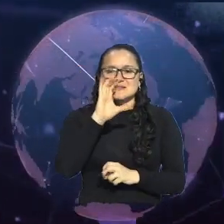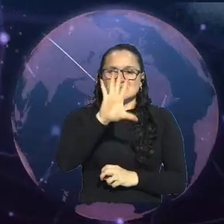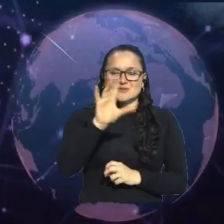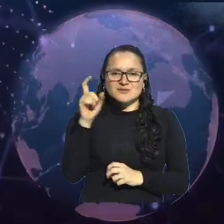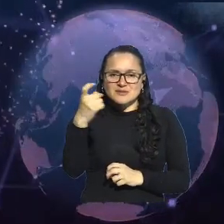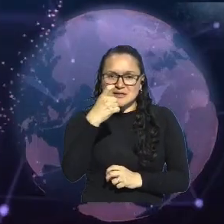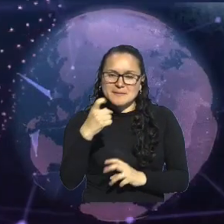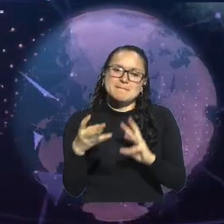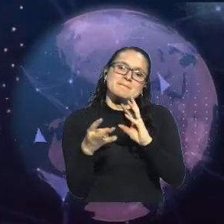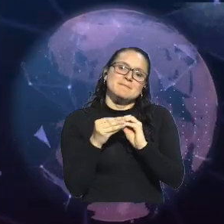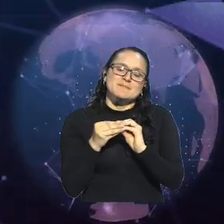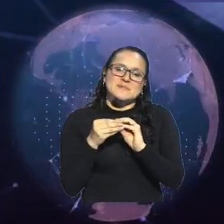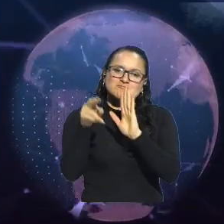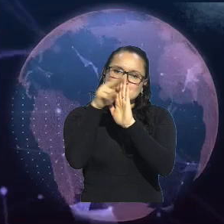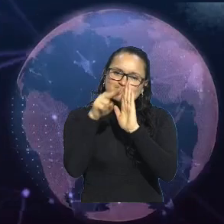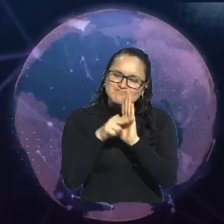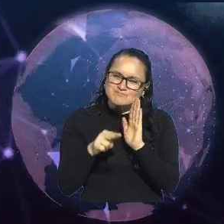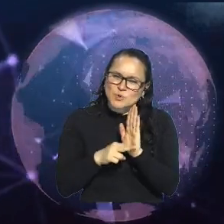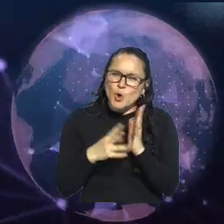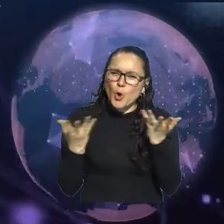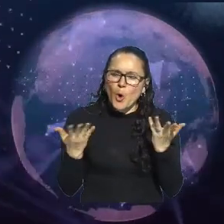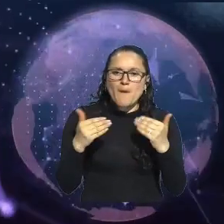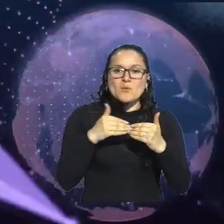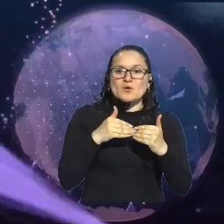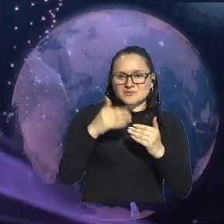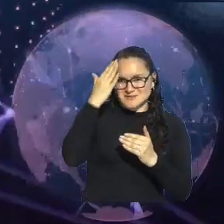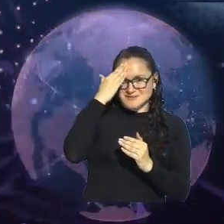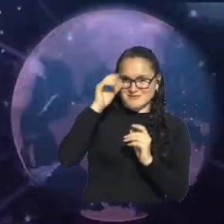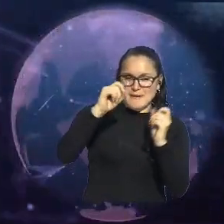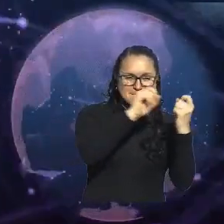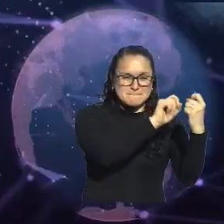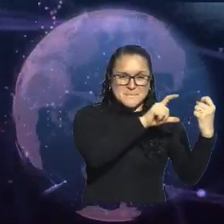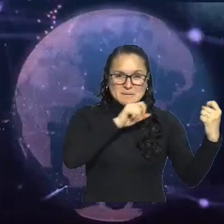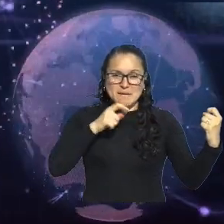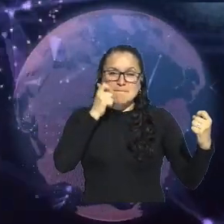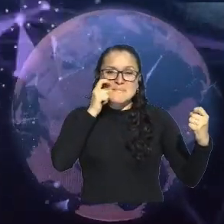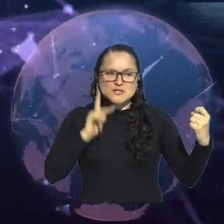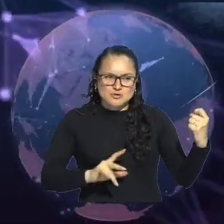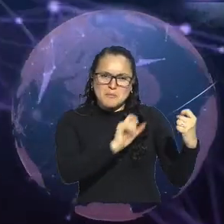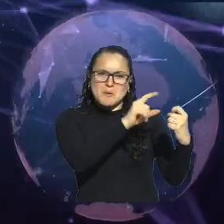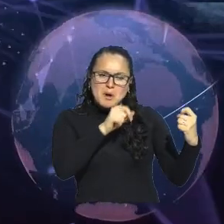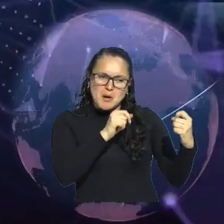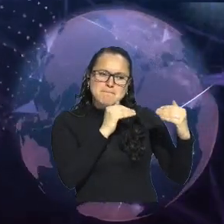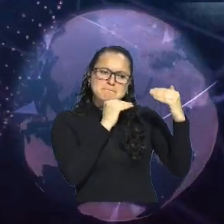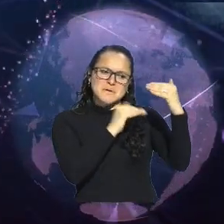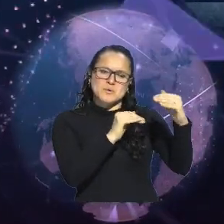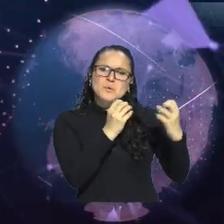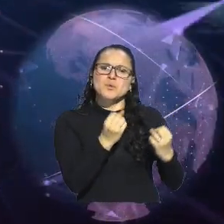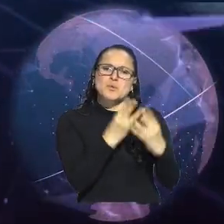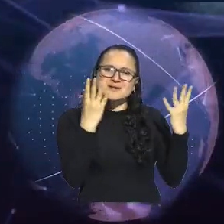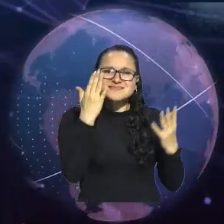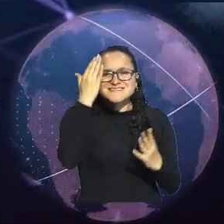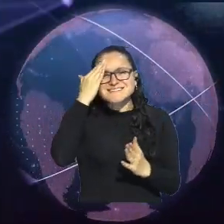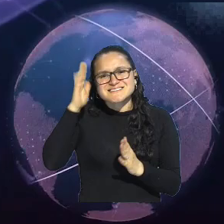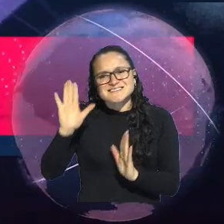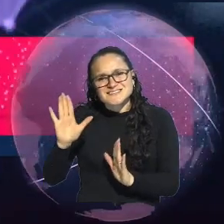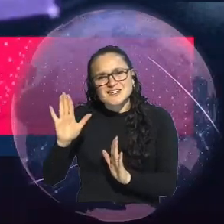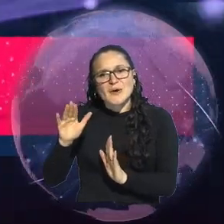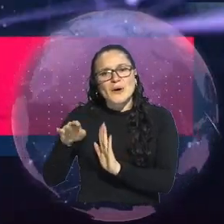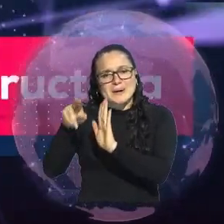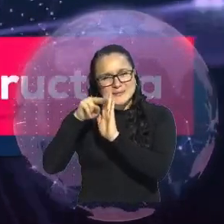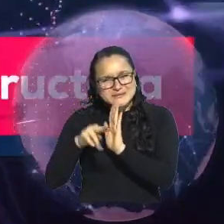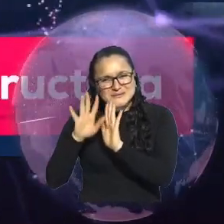normativa de límites de exposición humana a campos electromagnéticos emitida por la agencia nacional de espectro el